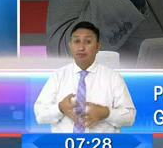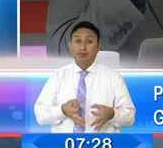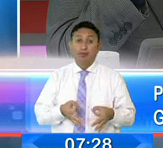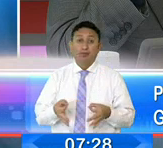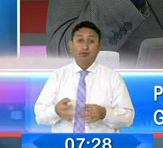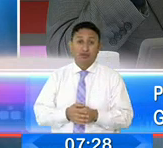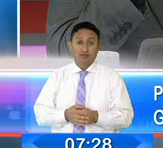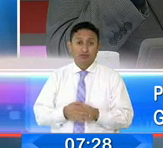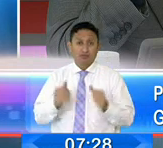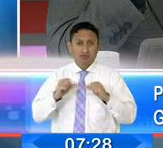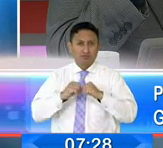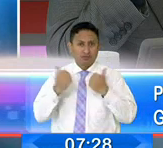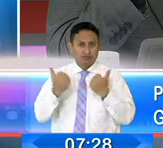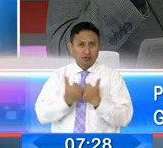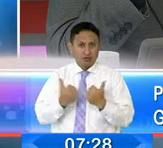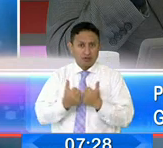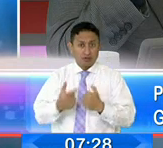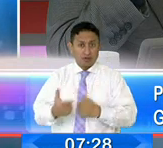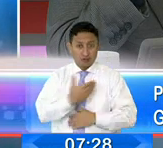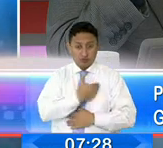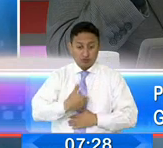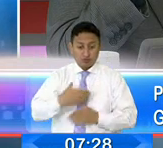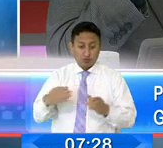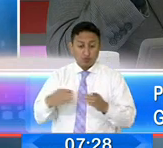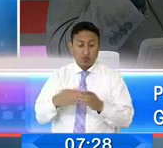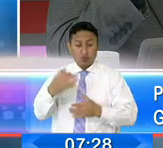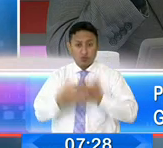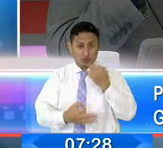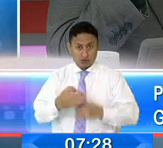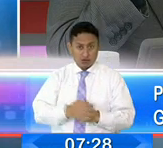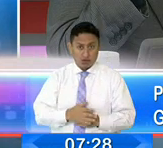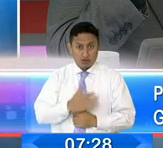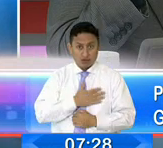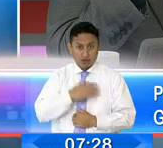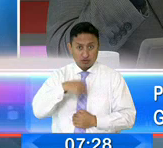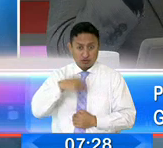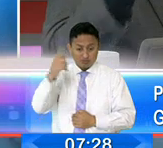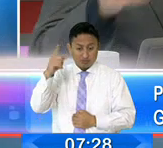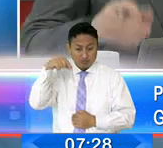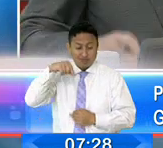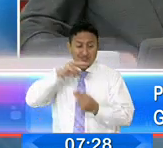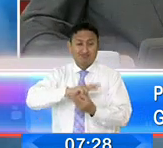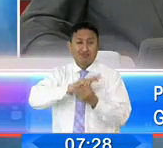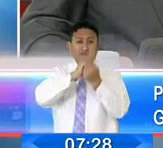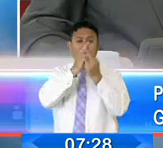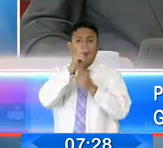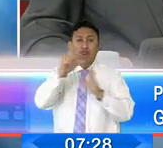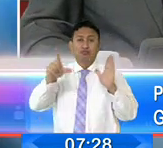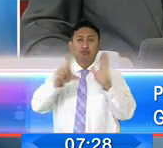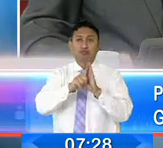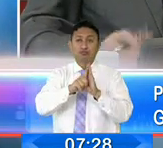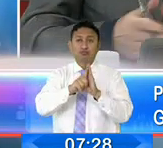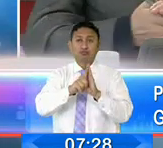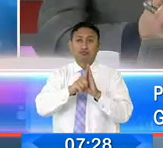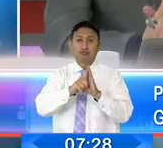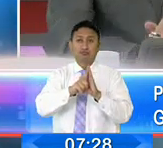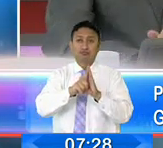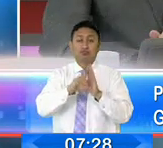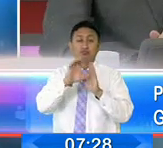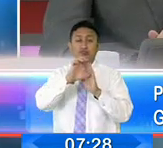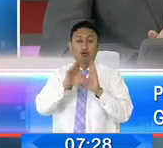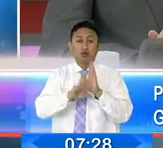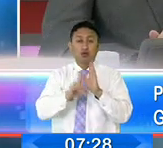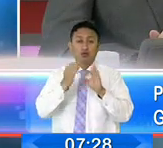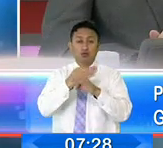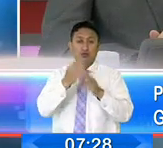la Asamblea Nacional, como presidenta de la Comisión de Justicia, he liderado la reforma a la ley orgánica, al Código de la